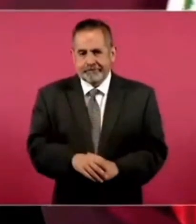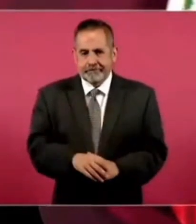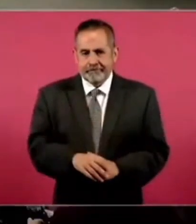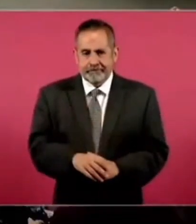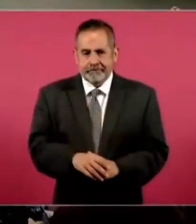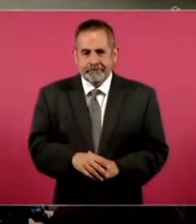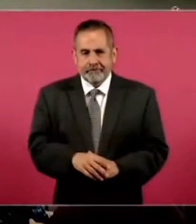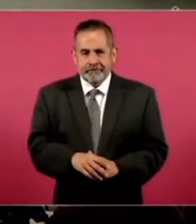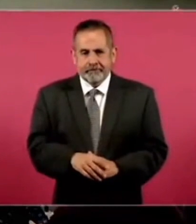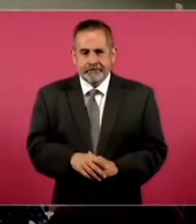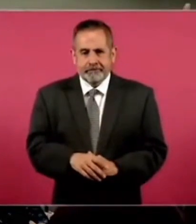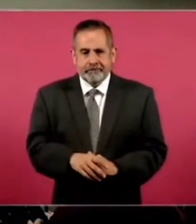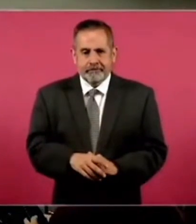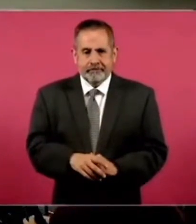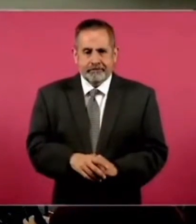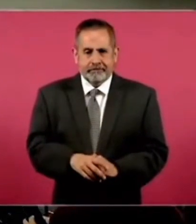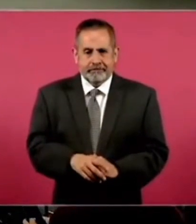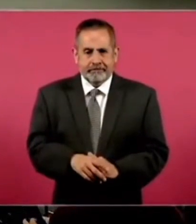negar